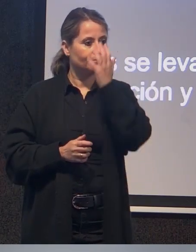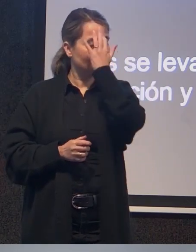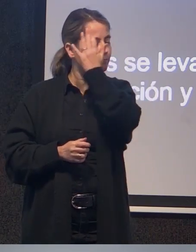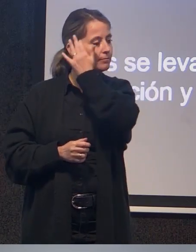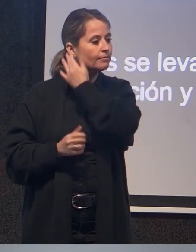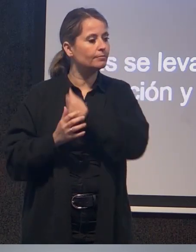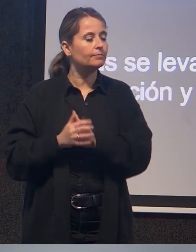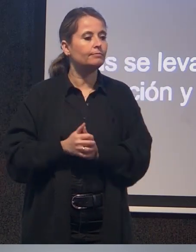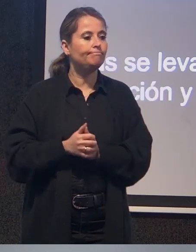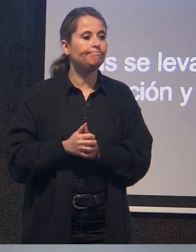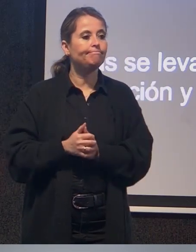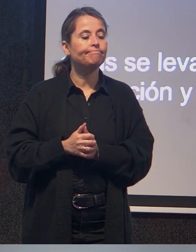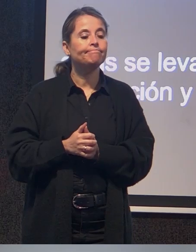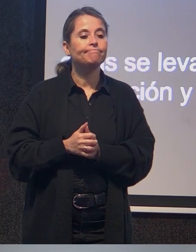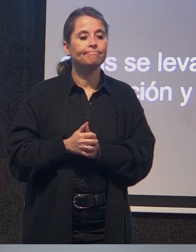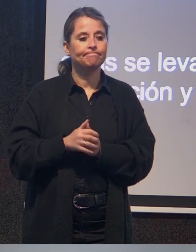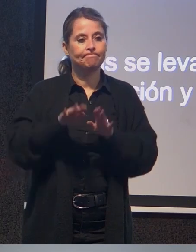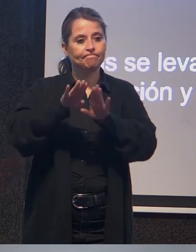Y la variedad.